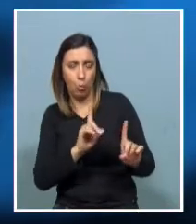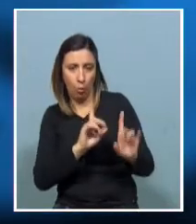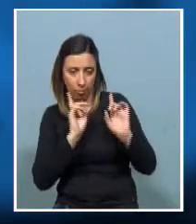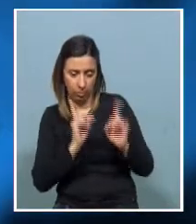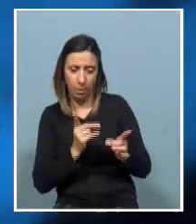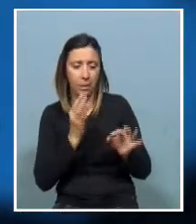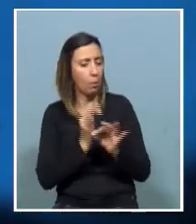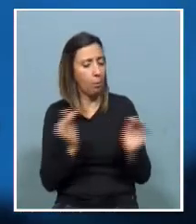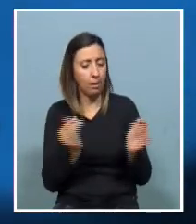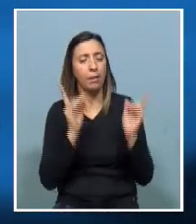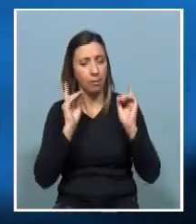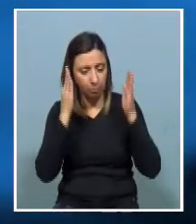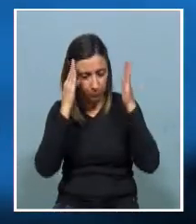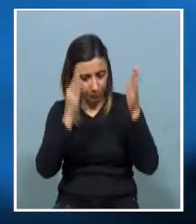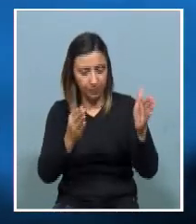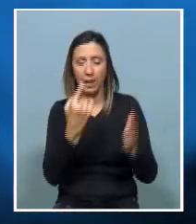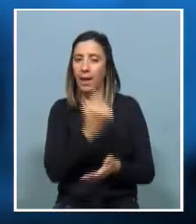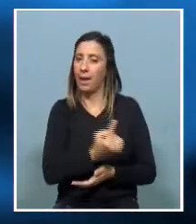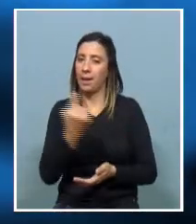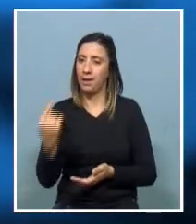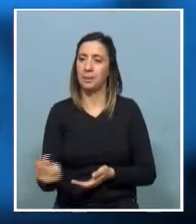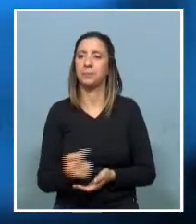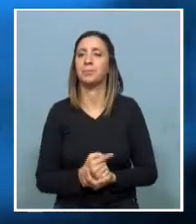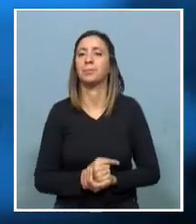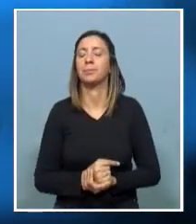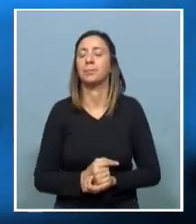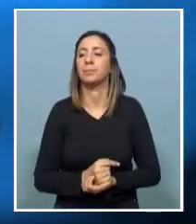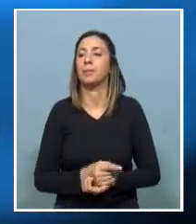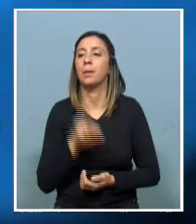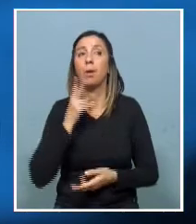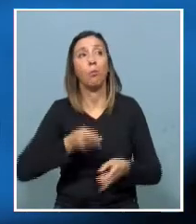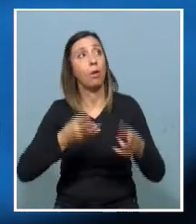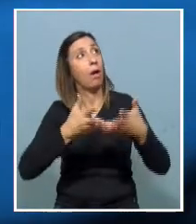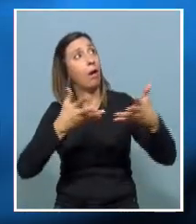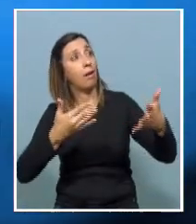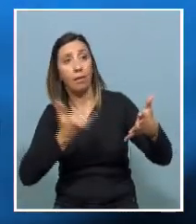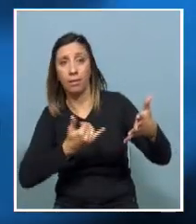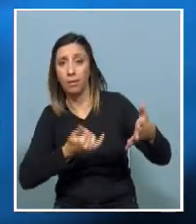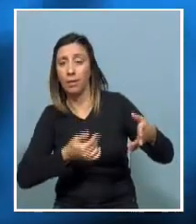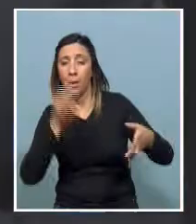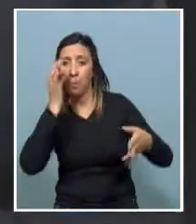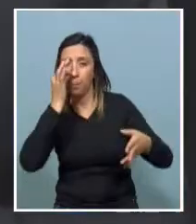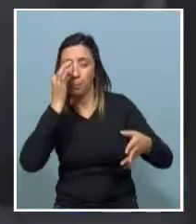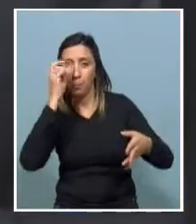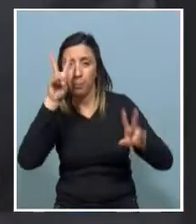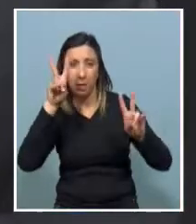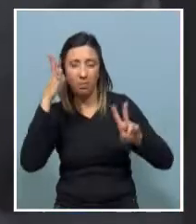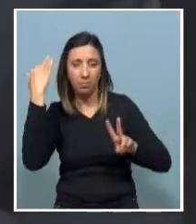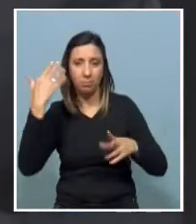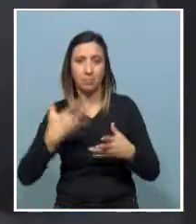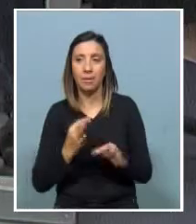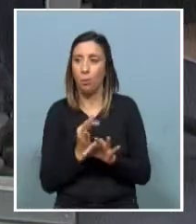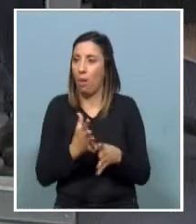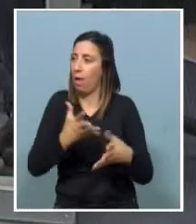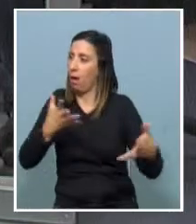emblemáticos, sino también a cada lugar donde podemos llegar. Ahí al lado hay un edificio muy grande de la época de Perón, de una escuela muy grande que tiene una